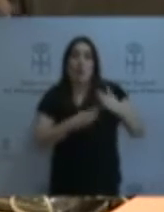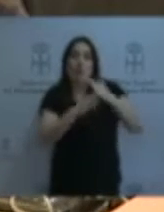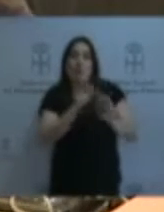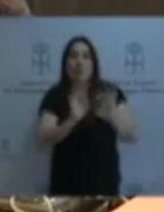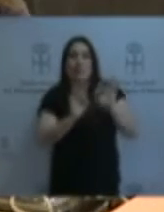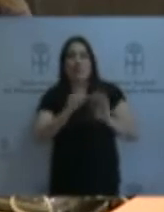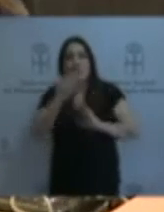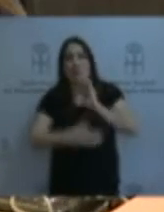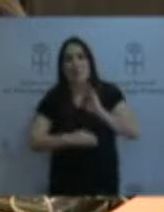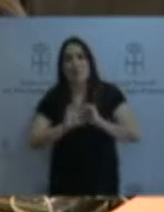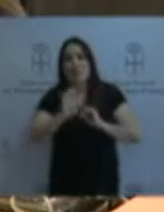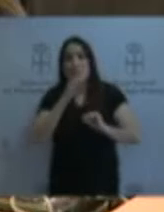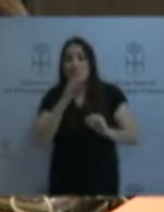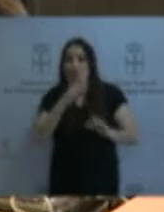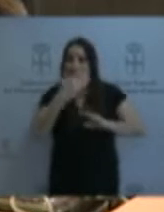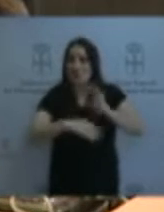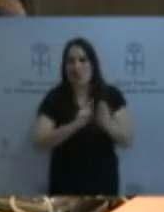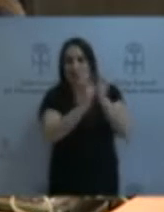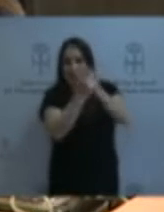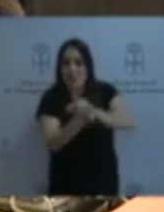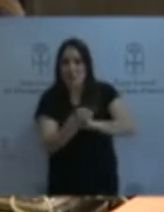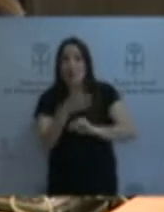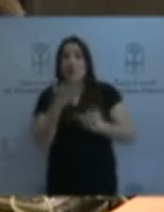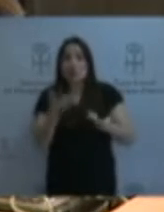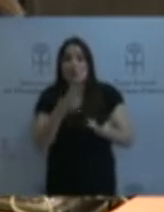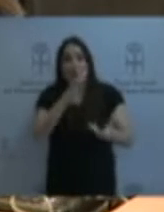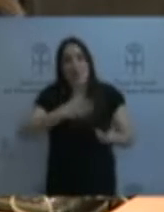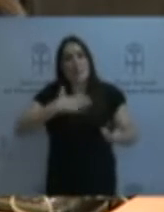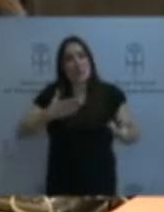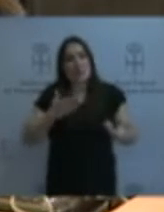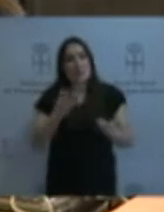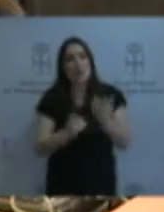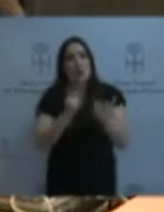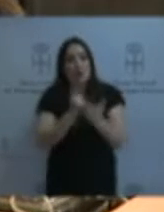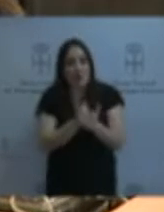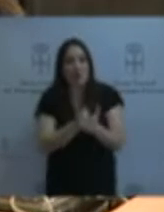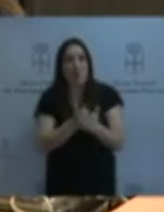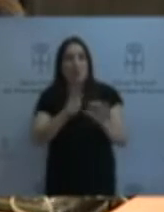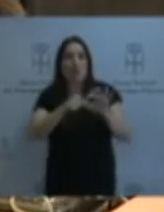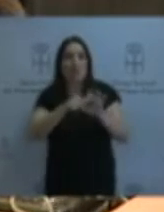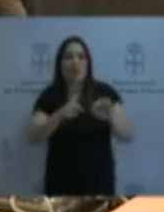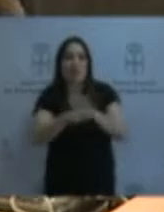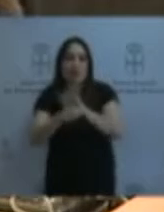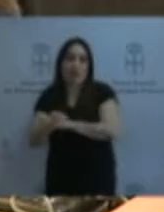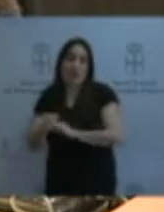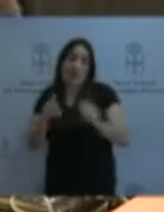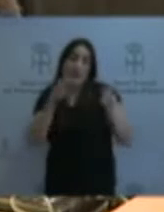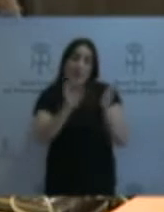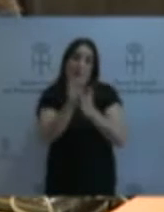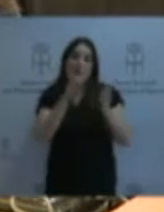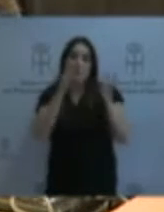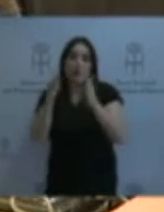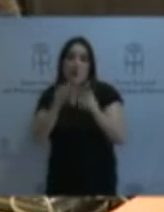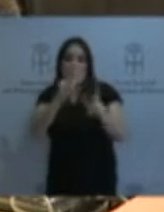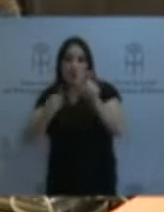esa limitación ha cambiado de forma sustancial, con lo que se abre la puerta a que se restituyan las plantillas en los servicios de atención a la ciudadanía, la seguridad,